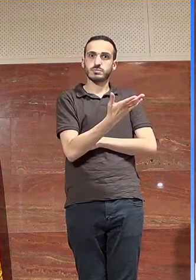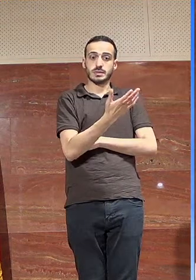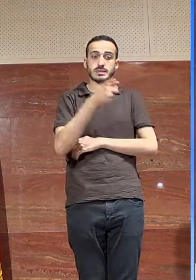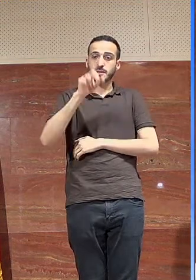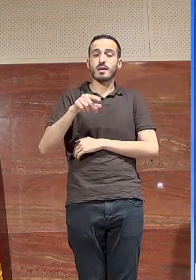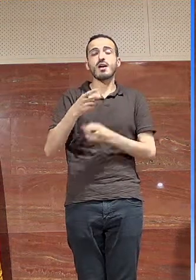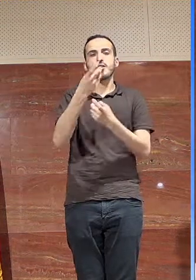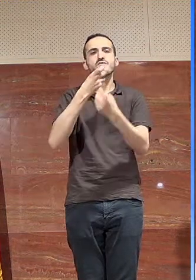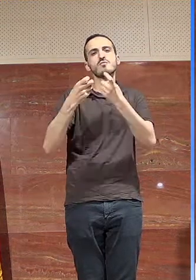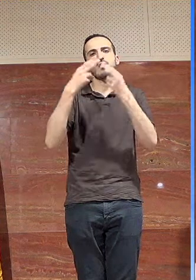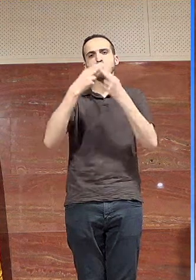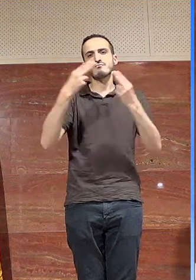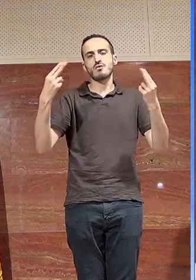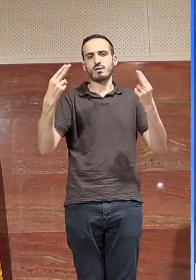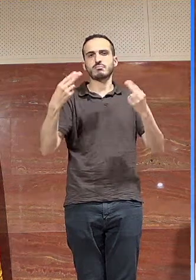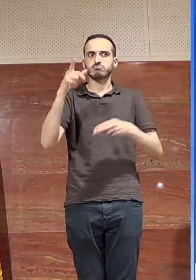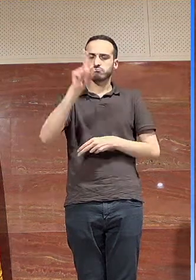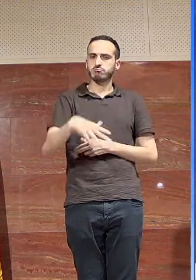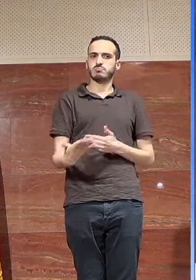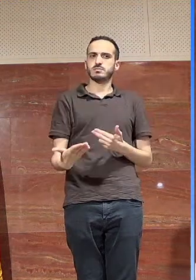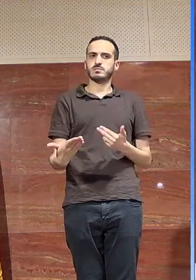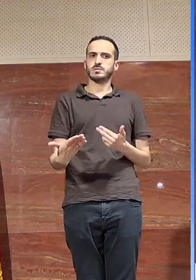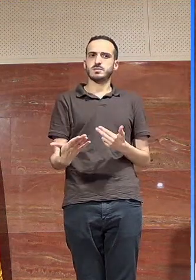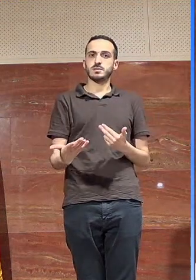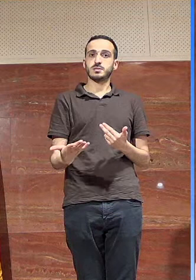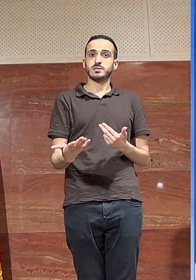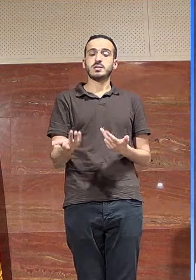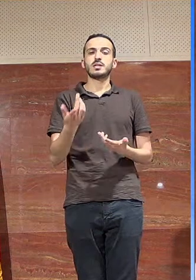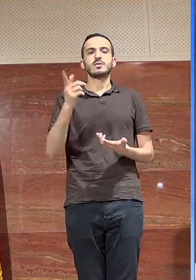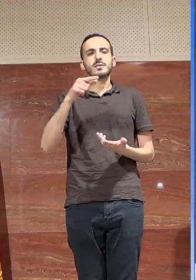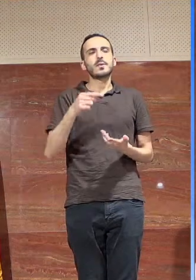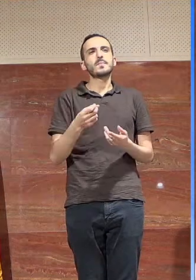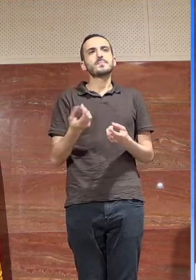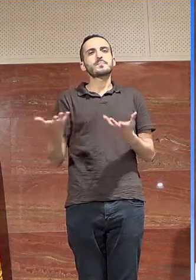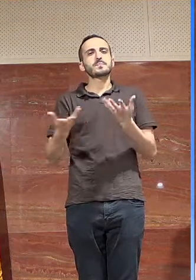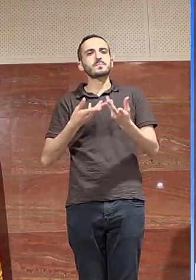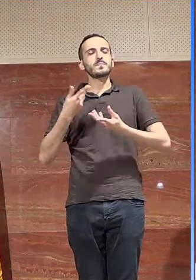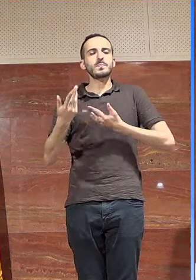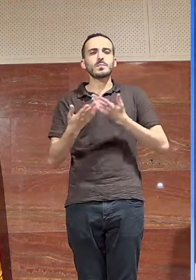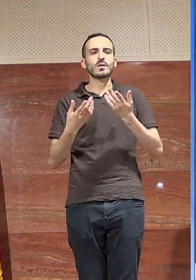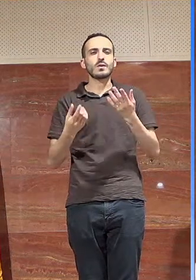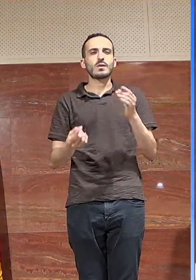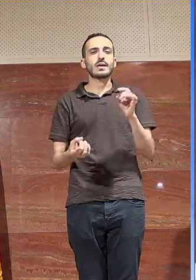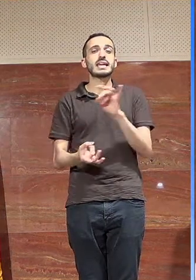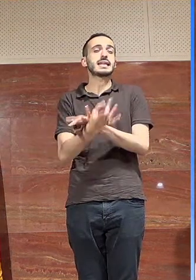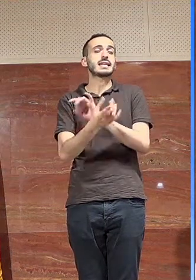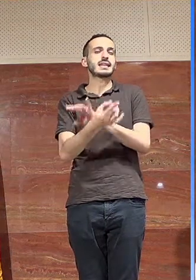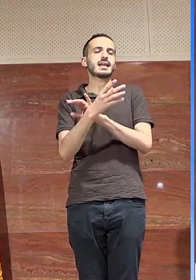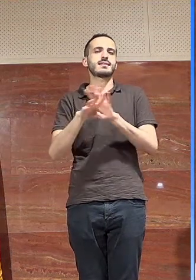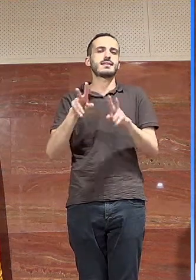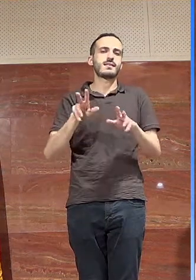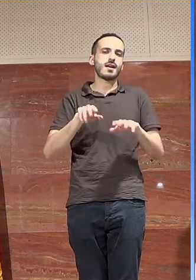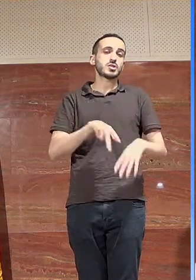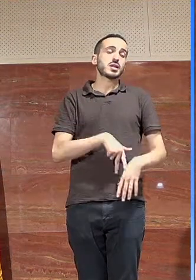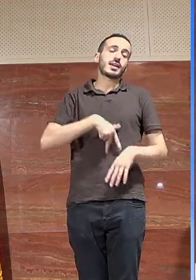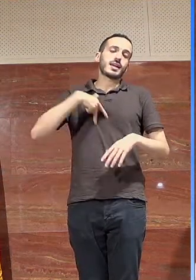públicos. Y además hay iniciativas globales que tienen que ver con sinergias y economías de escala entre distintos